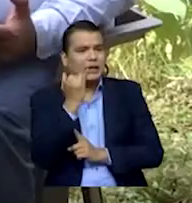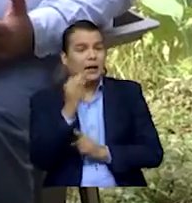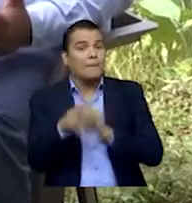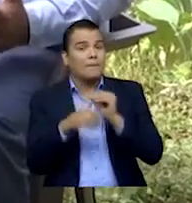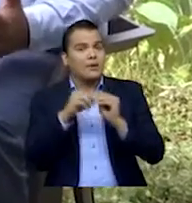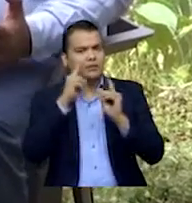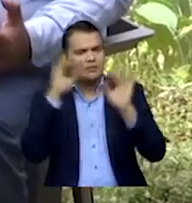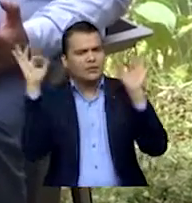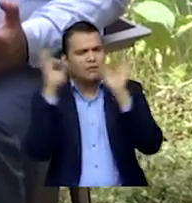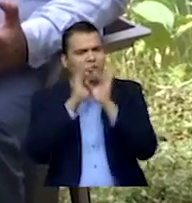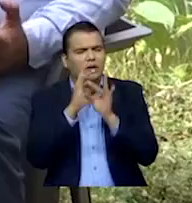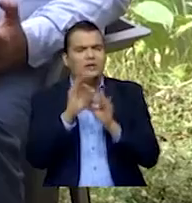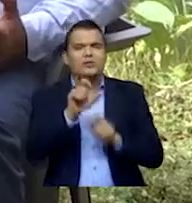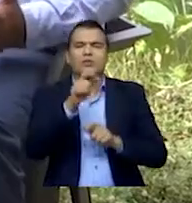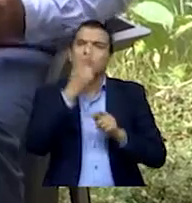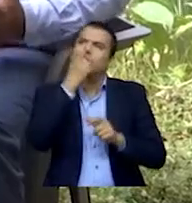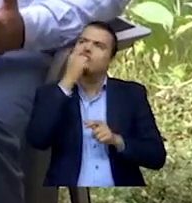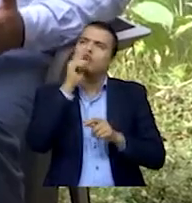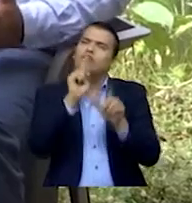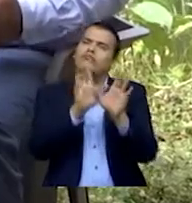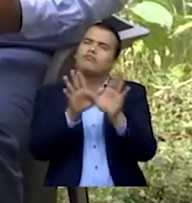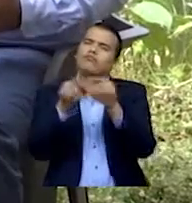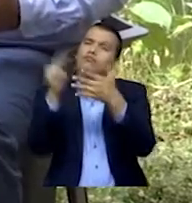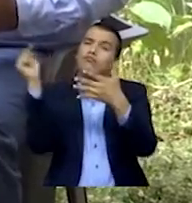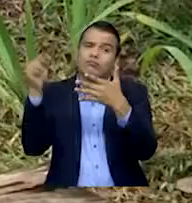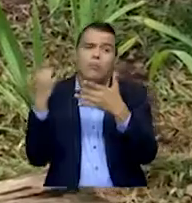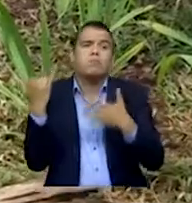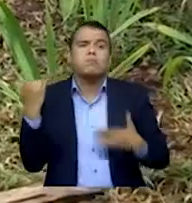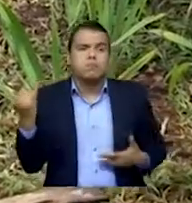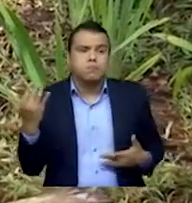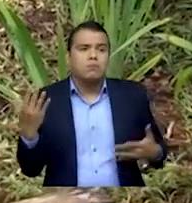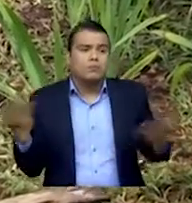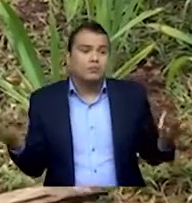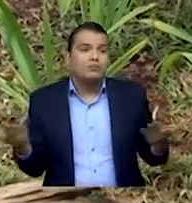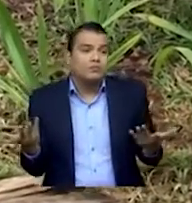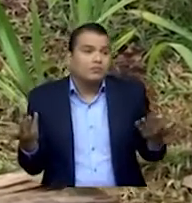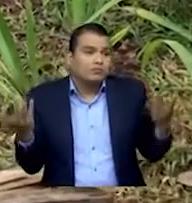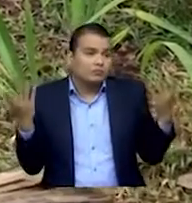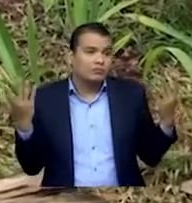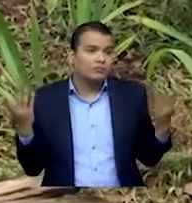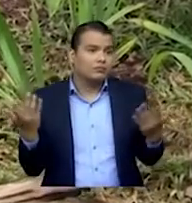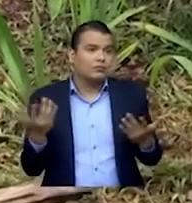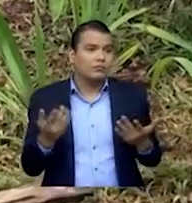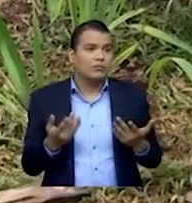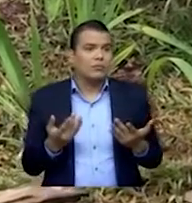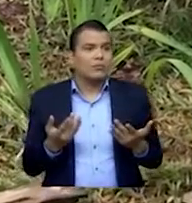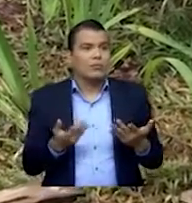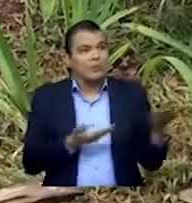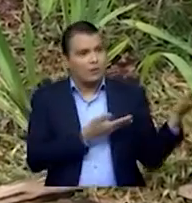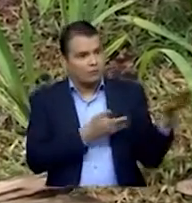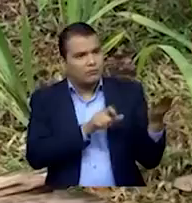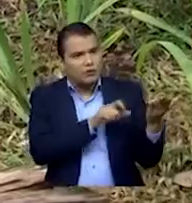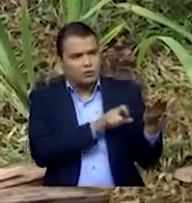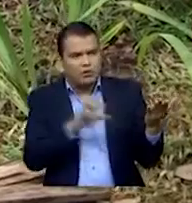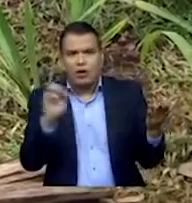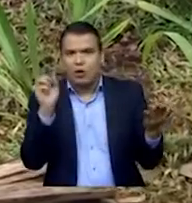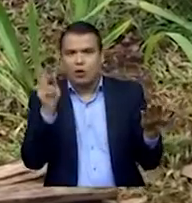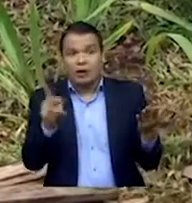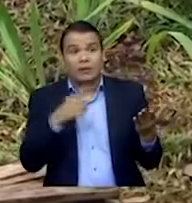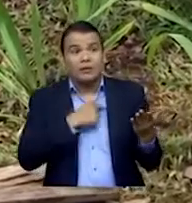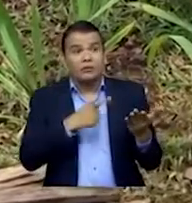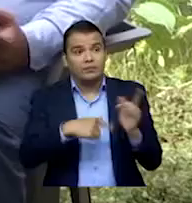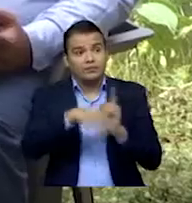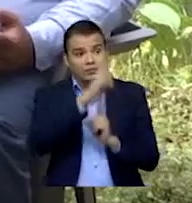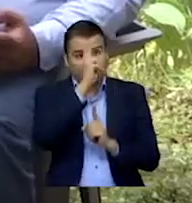organizado al turismo responsable al turismo que no deja una huella negativa en el infernal ecosistema exactamente